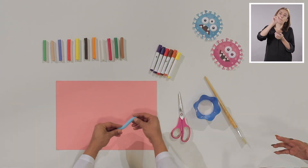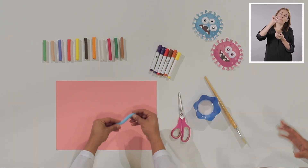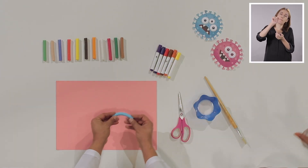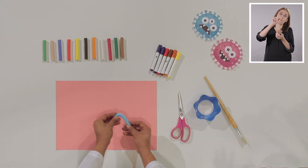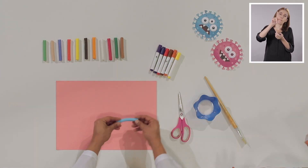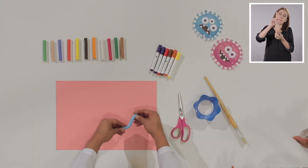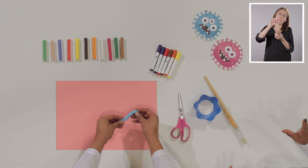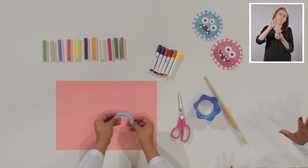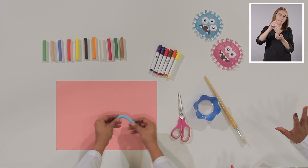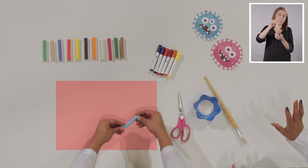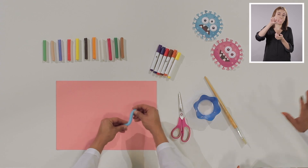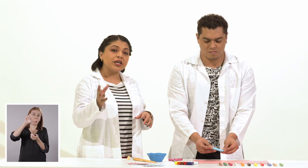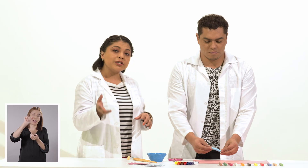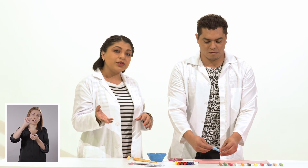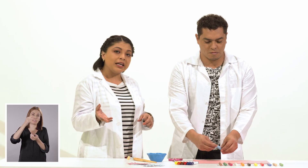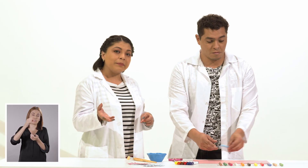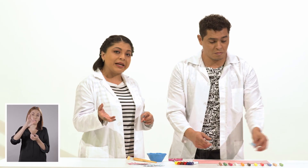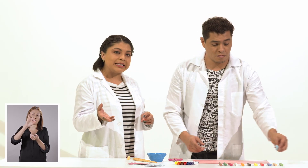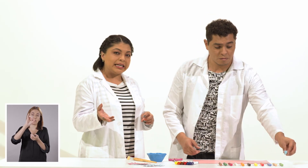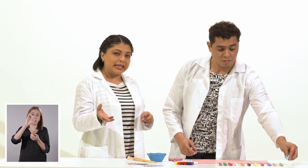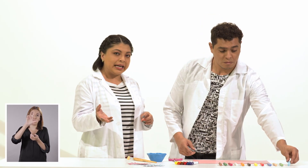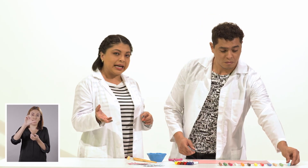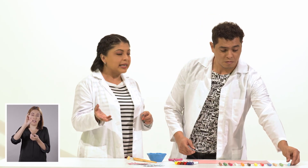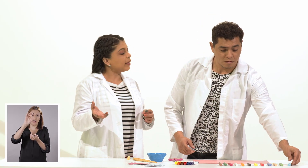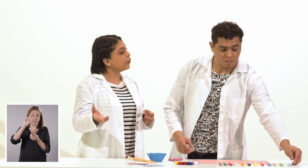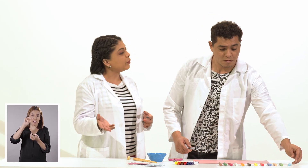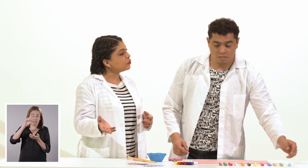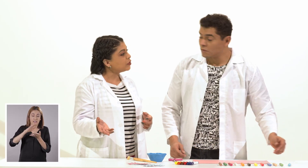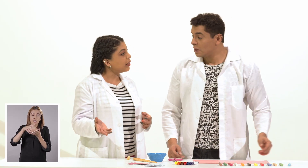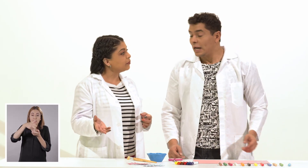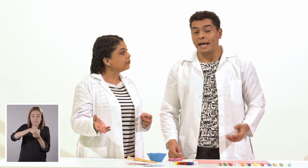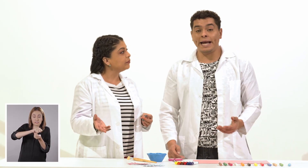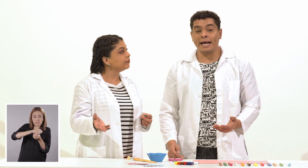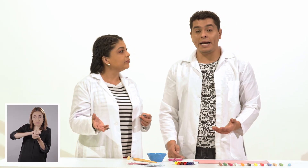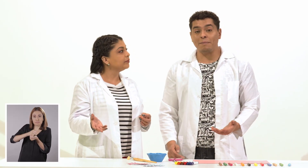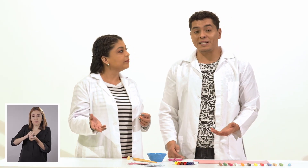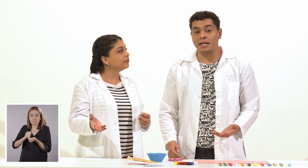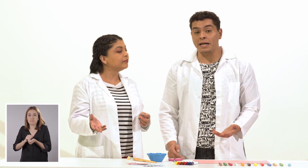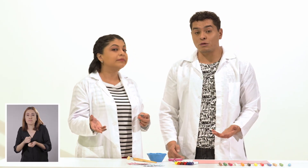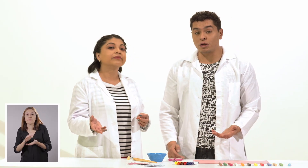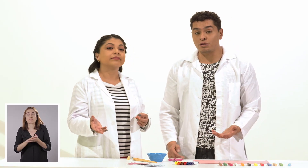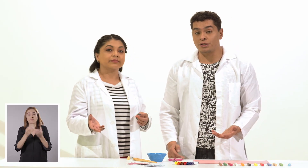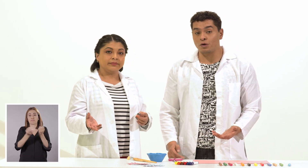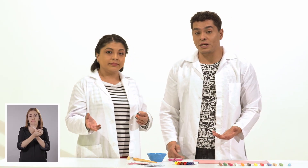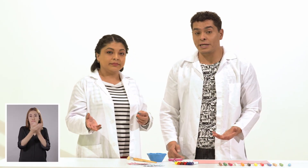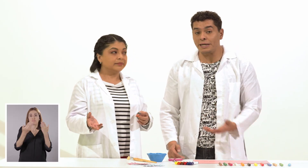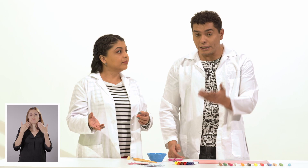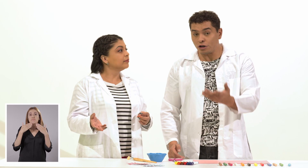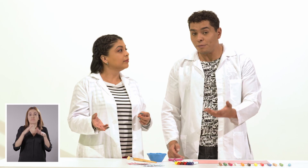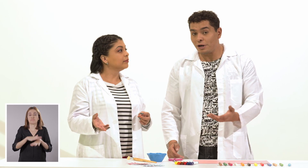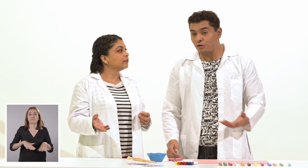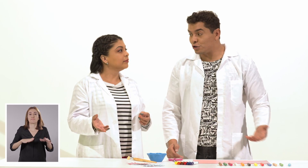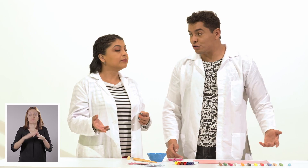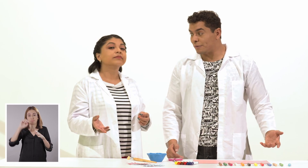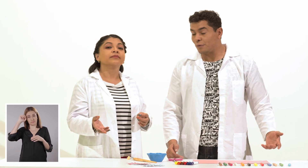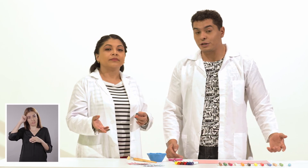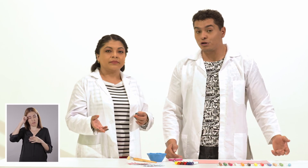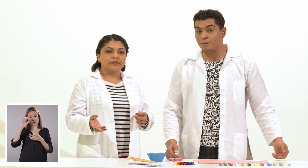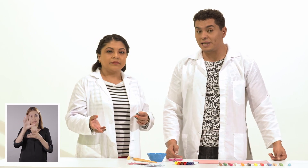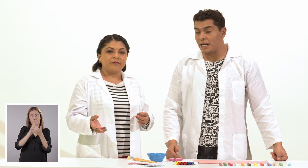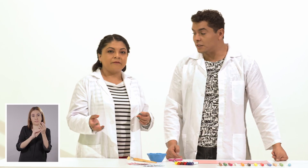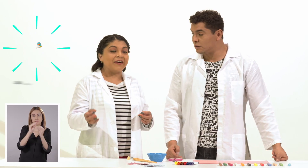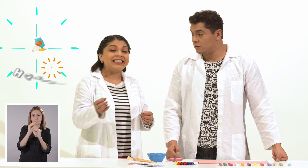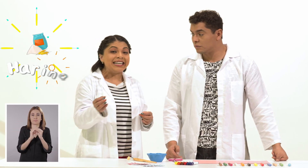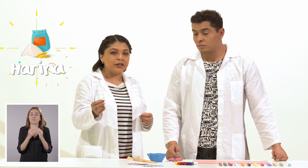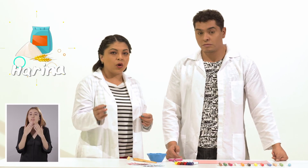a modelar y vamos a esparcir. Si ustedes no tienen plastilina en casa, ¿qué podemos usar? La plastilina que usted nos enseñó a hacer. Recordémosle a los chicos a ver cuáles